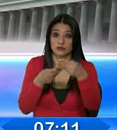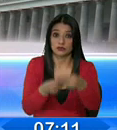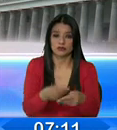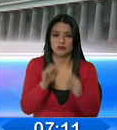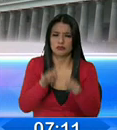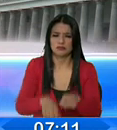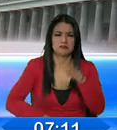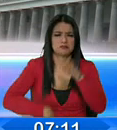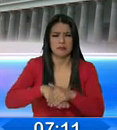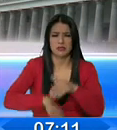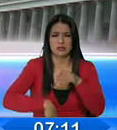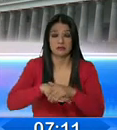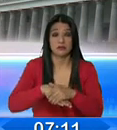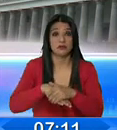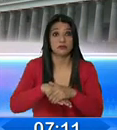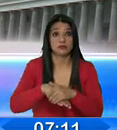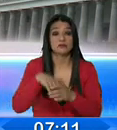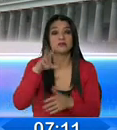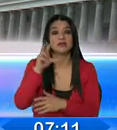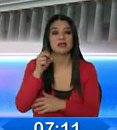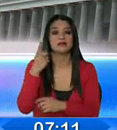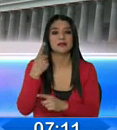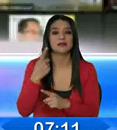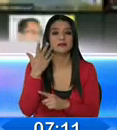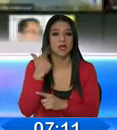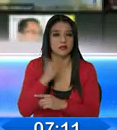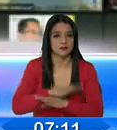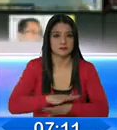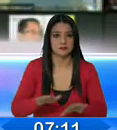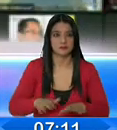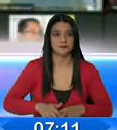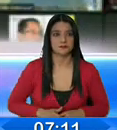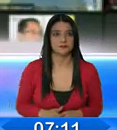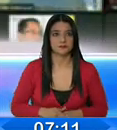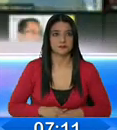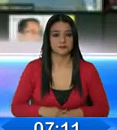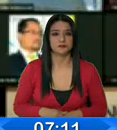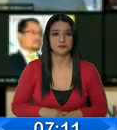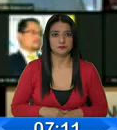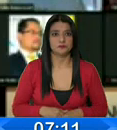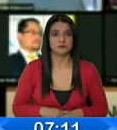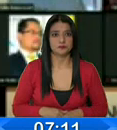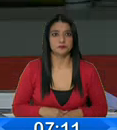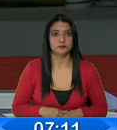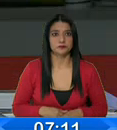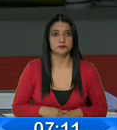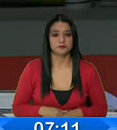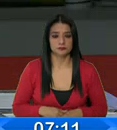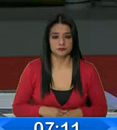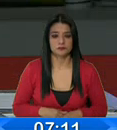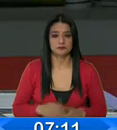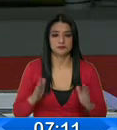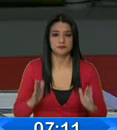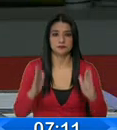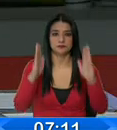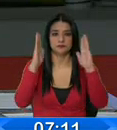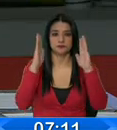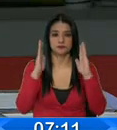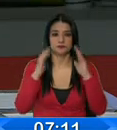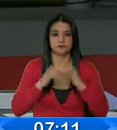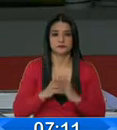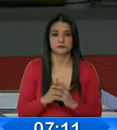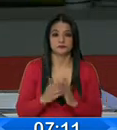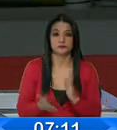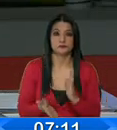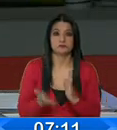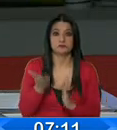hacer en un plazo máximo de 30 días. Informó Valeria Navarro. Escuche bien, provisión en incremento